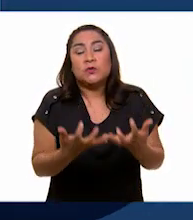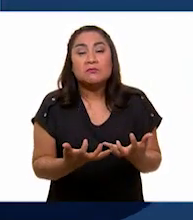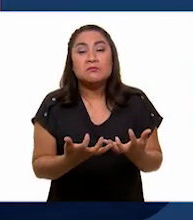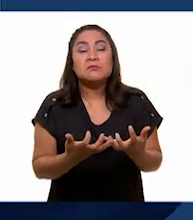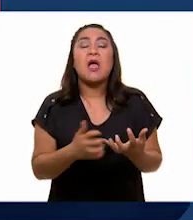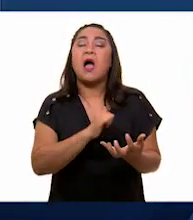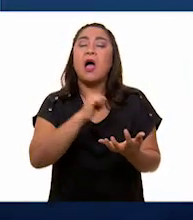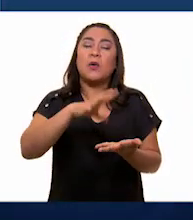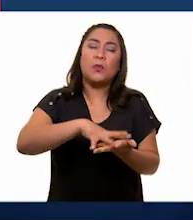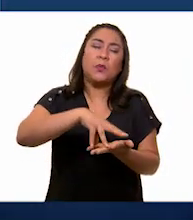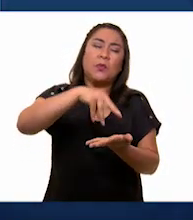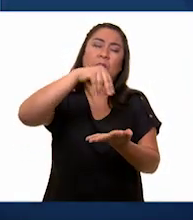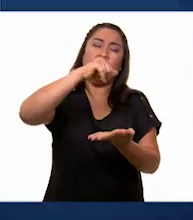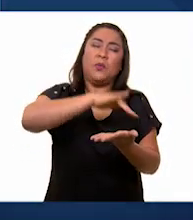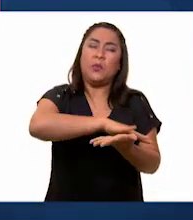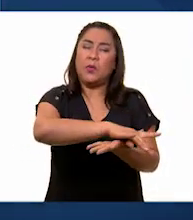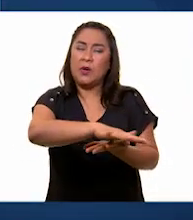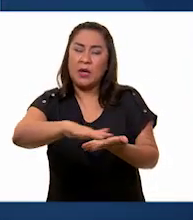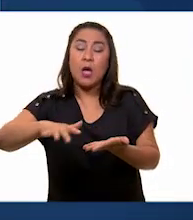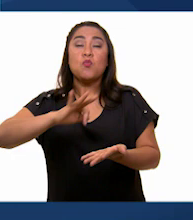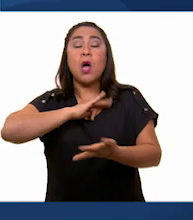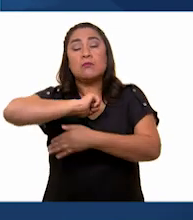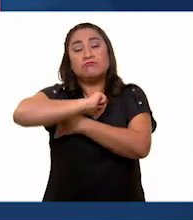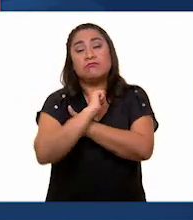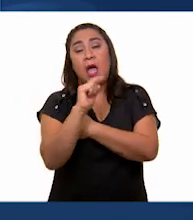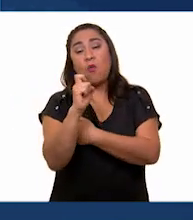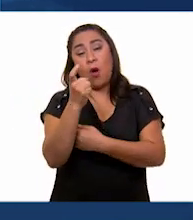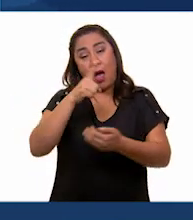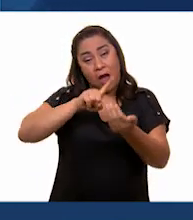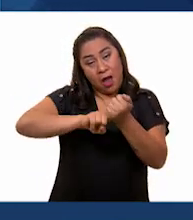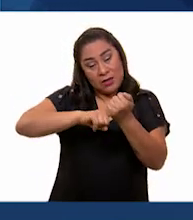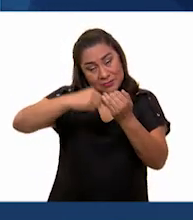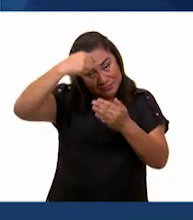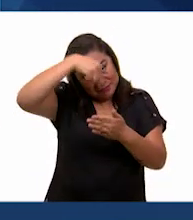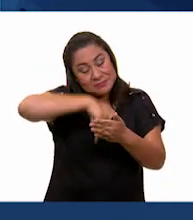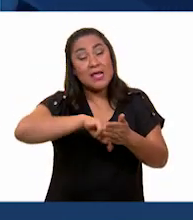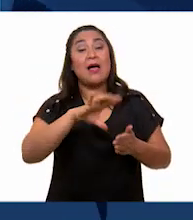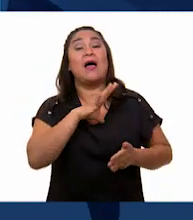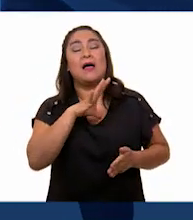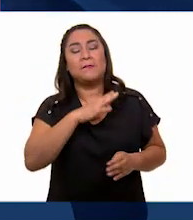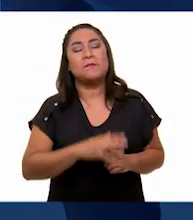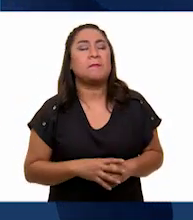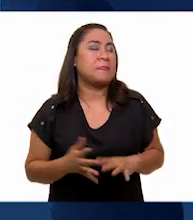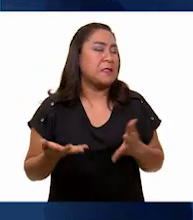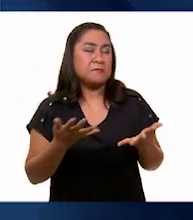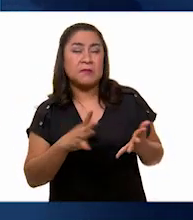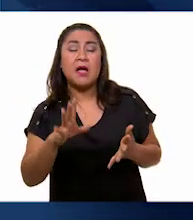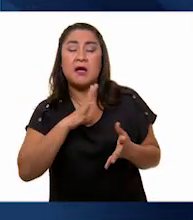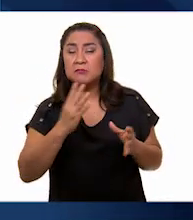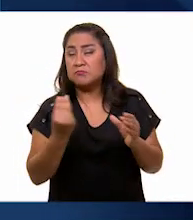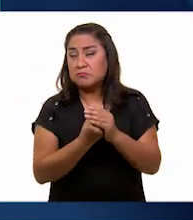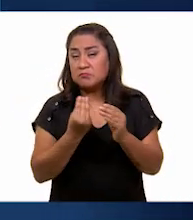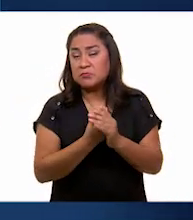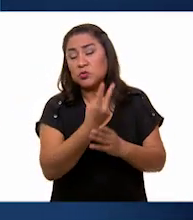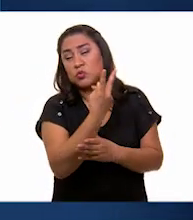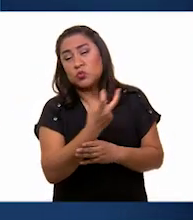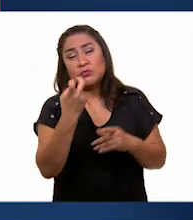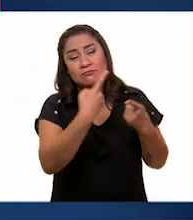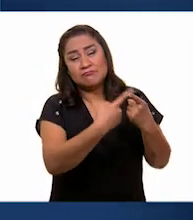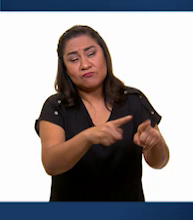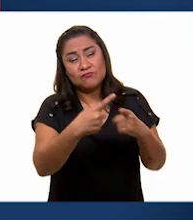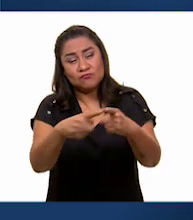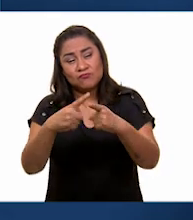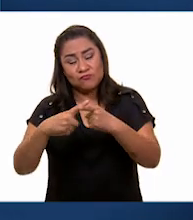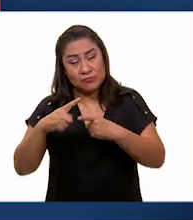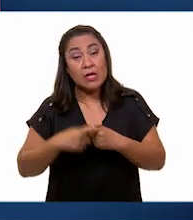en lugares áridos y tienen la capacidad de almacenar agua en sus tallos y hojas. Aproximadamente existen unos 200 géneros